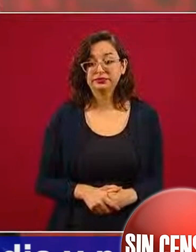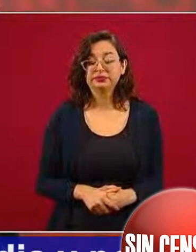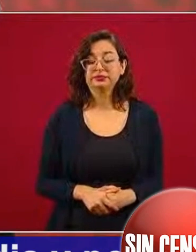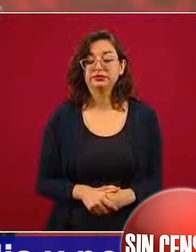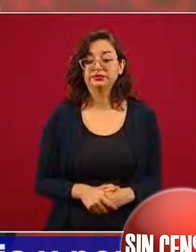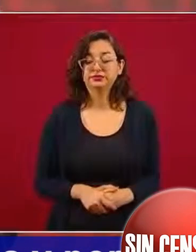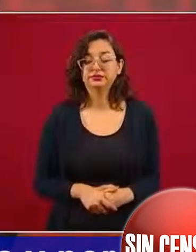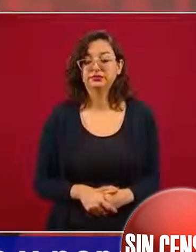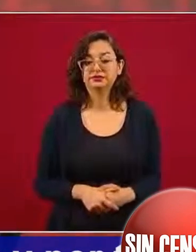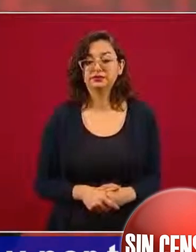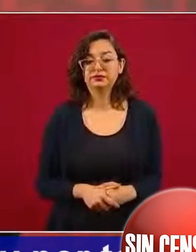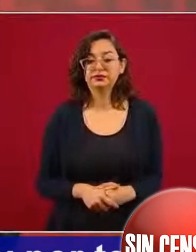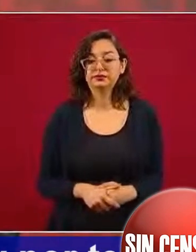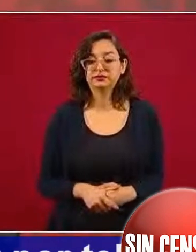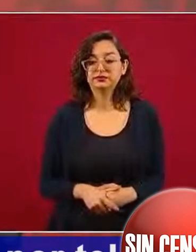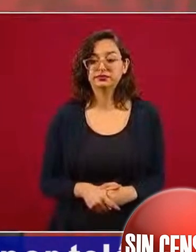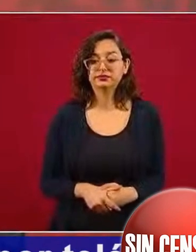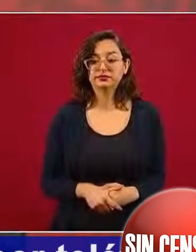Entonces,